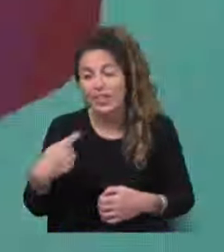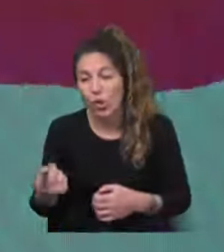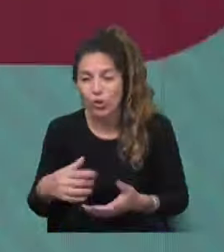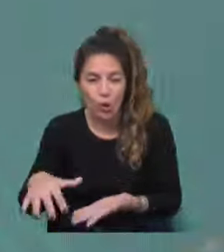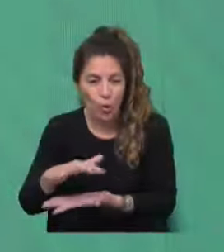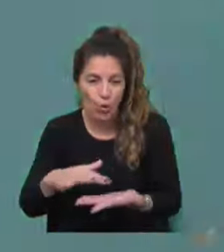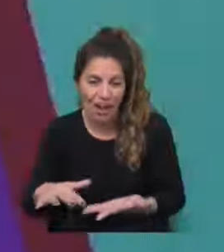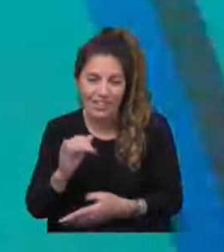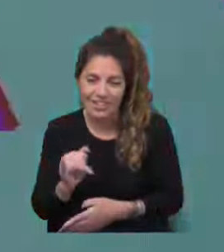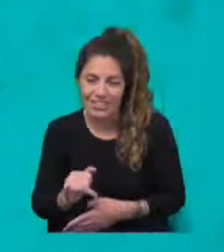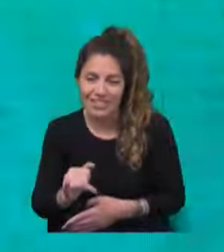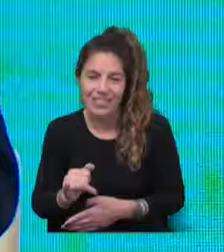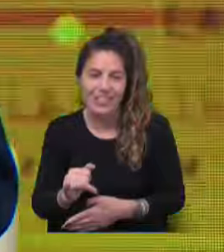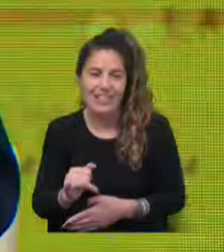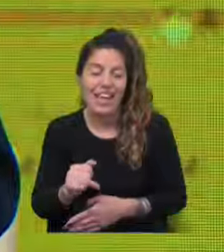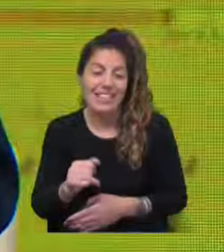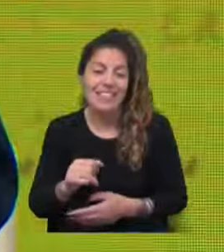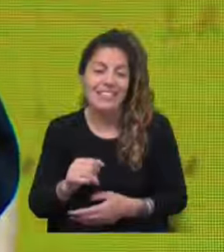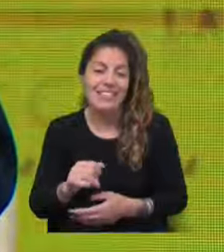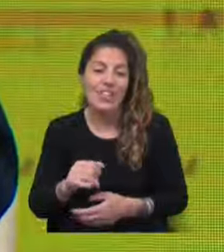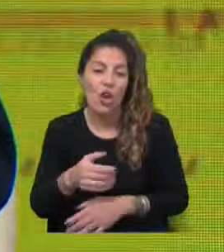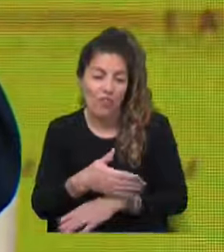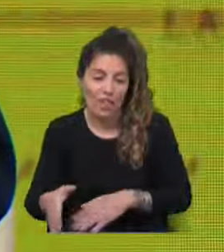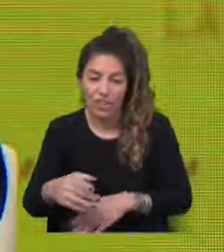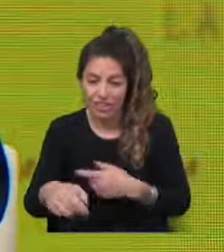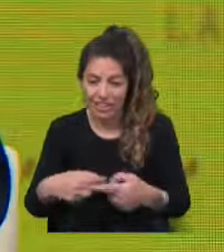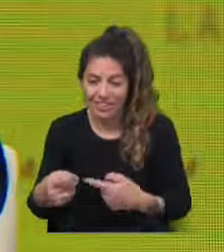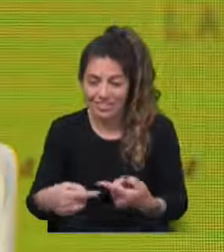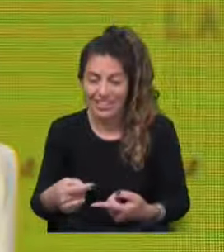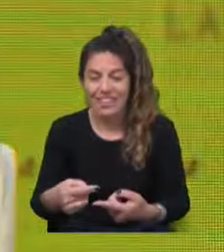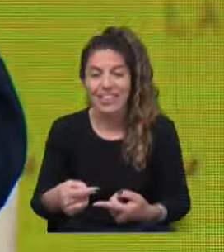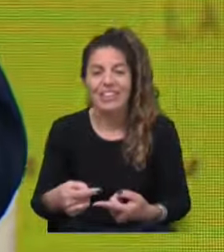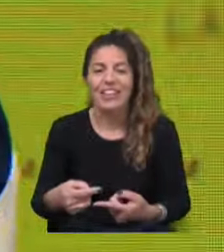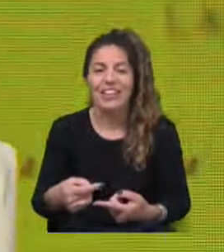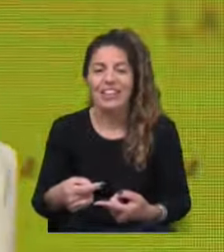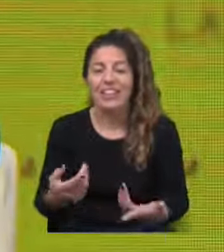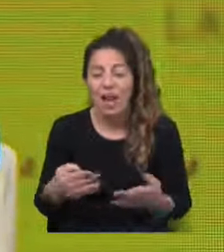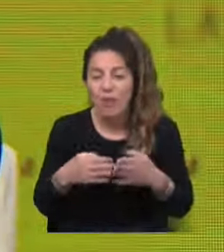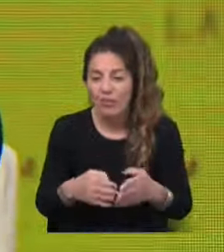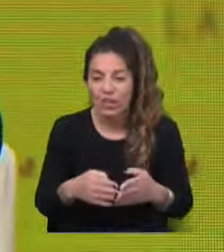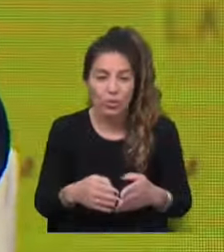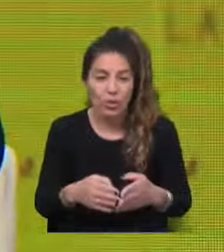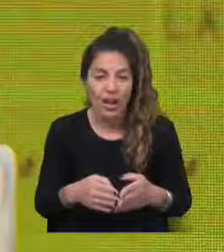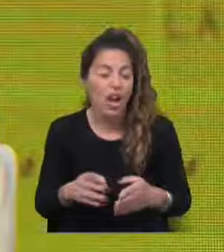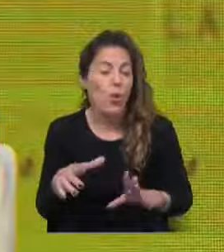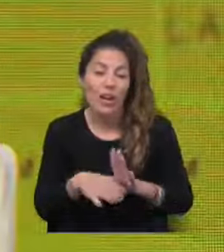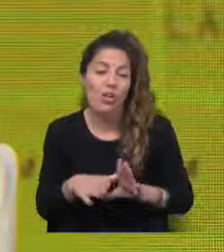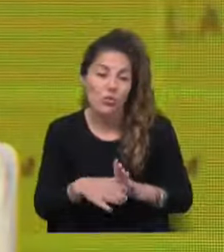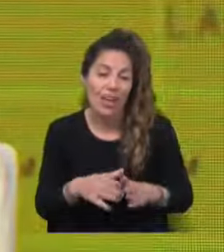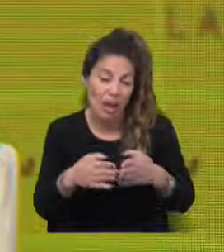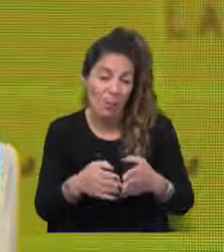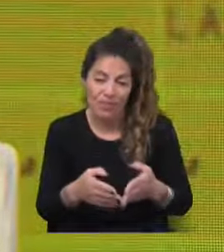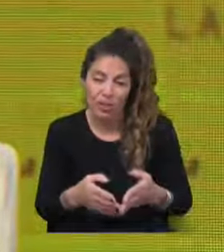lugares. Ese es el famoso efecto globo que hablan los especialistas, ¿no? Y justamente que prefectura, ya no es casual tampoco que prefectura,